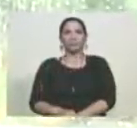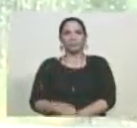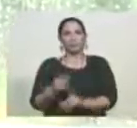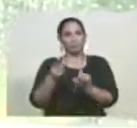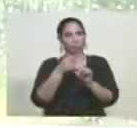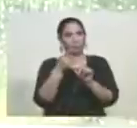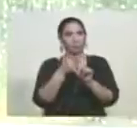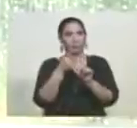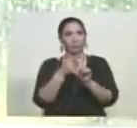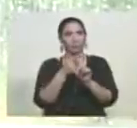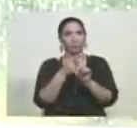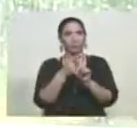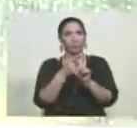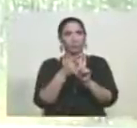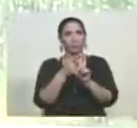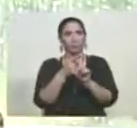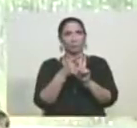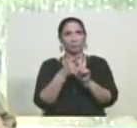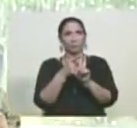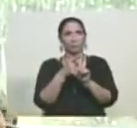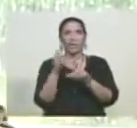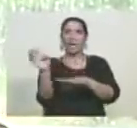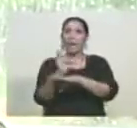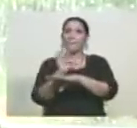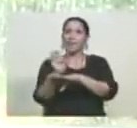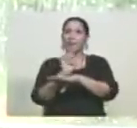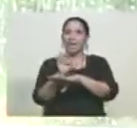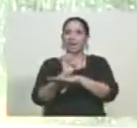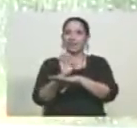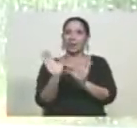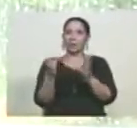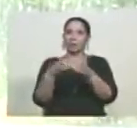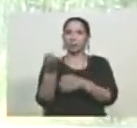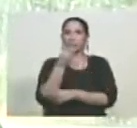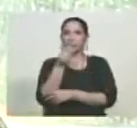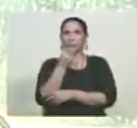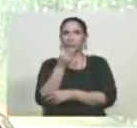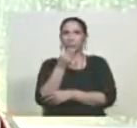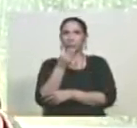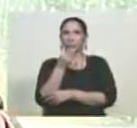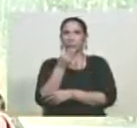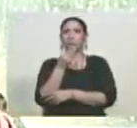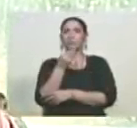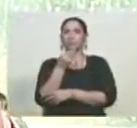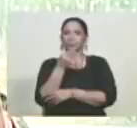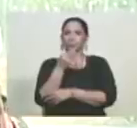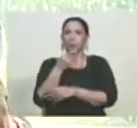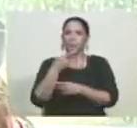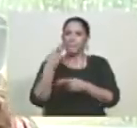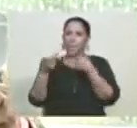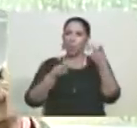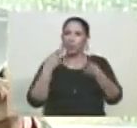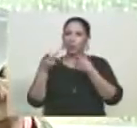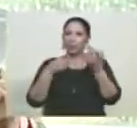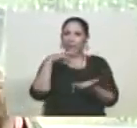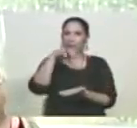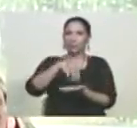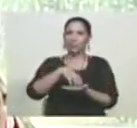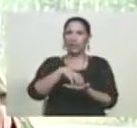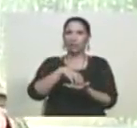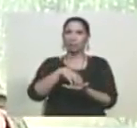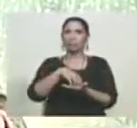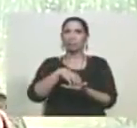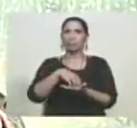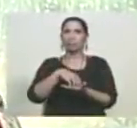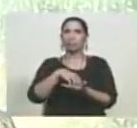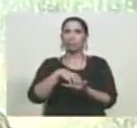Uno, declaración de emergencia del sector agroalimentario y ajustar todas las instancias y políticas del Estado en función